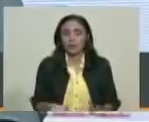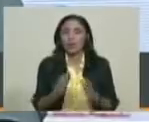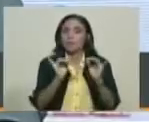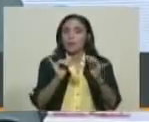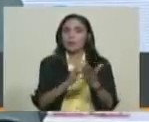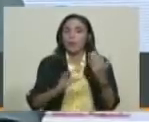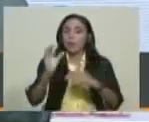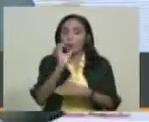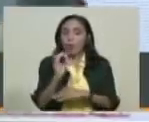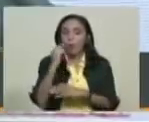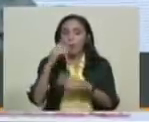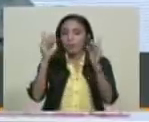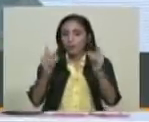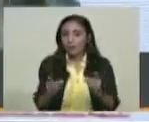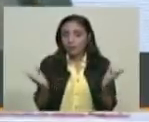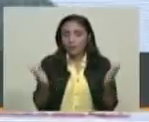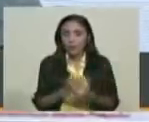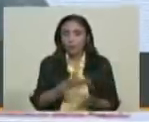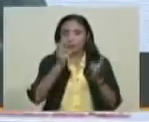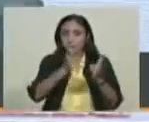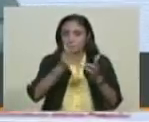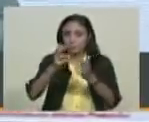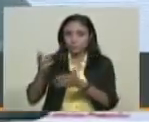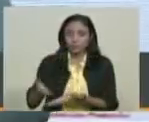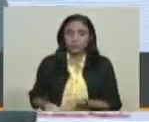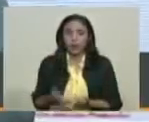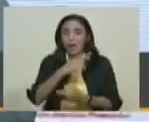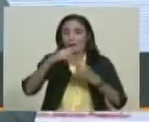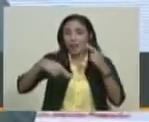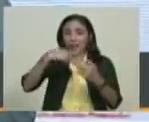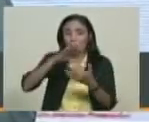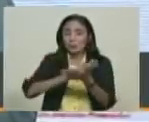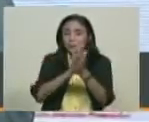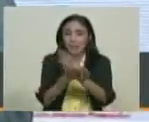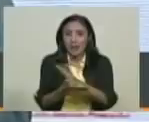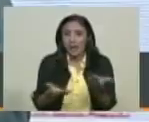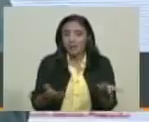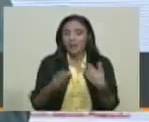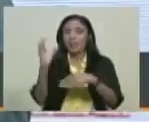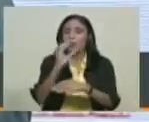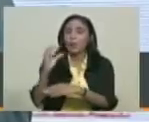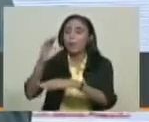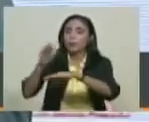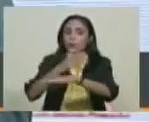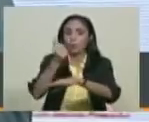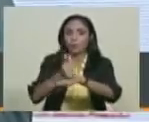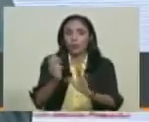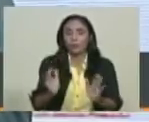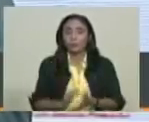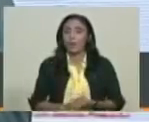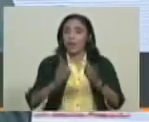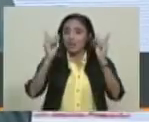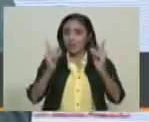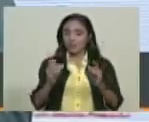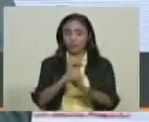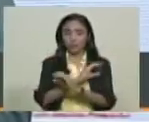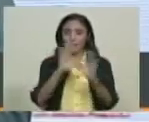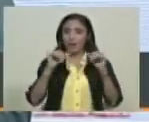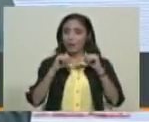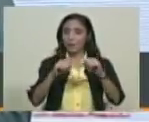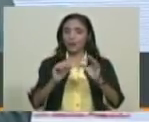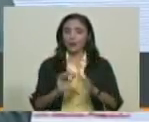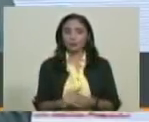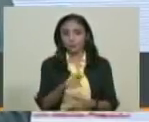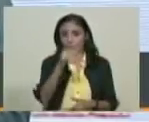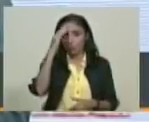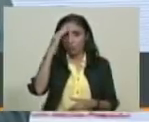que se ha decidido asesinar al liderazgo revolucionario de Venezuela, y esa decisión está en firme.